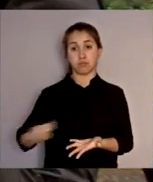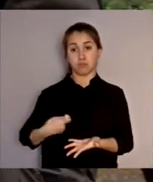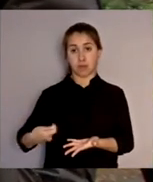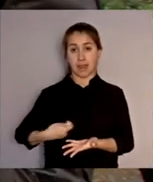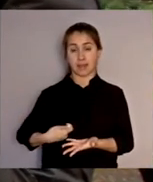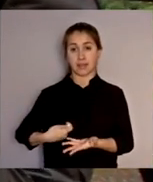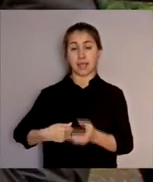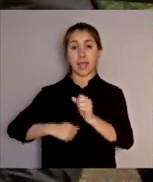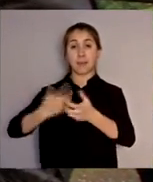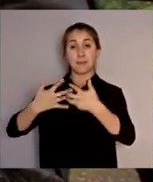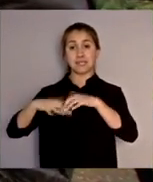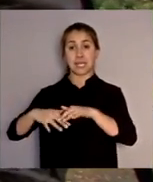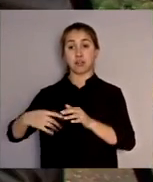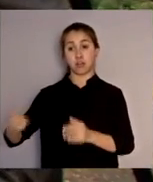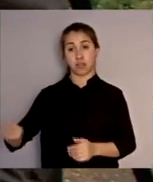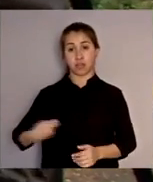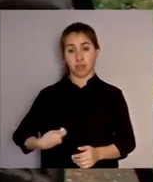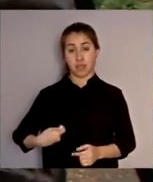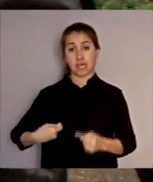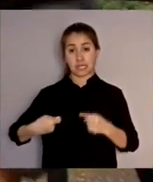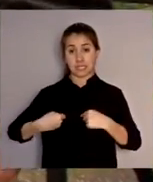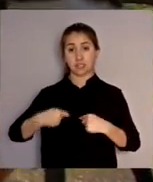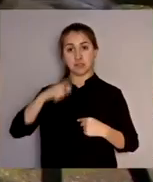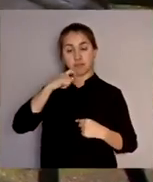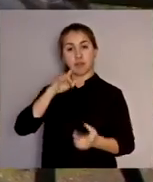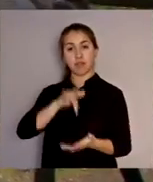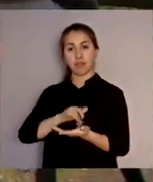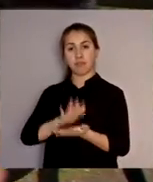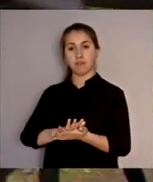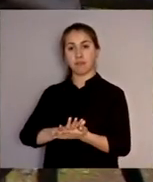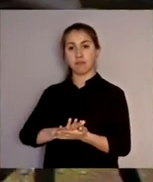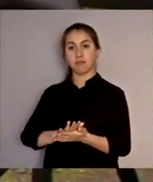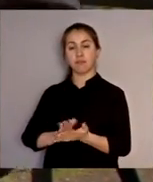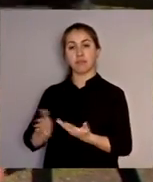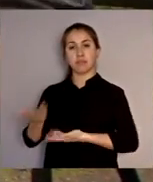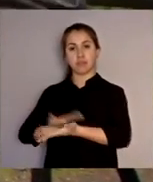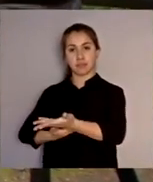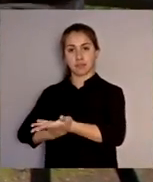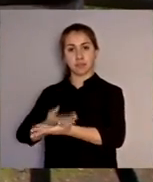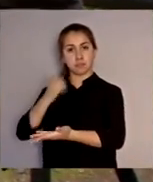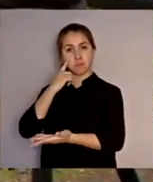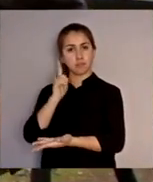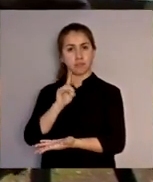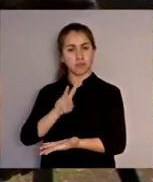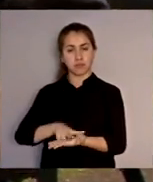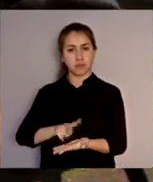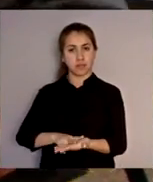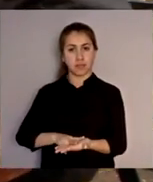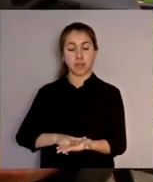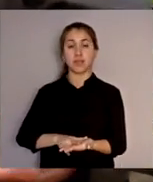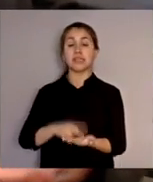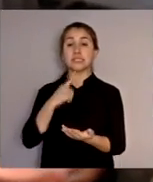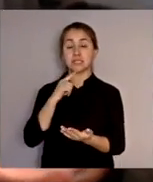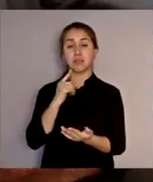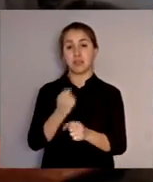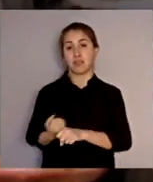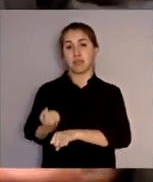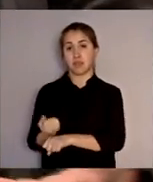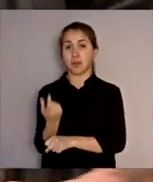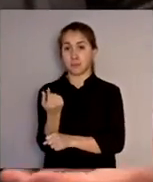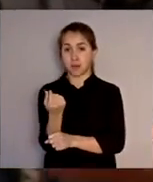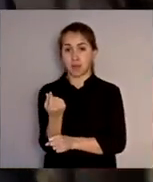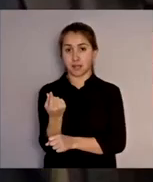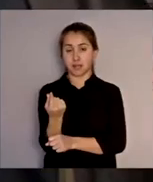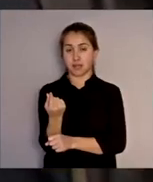plata de alguien, ¿no es cierto?, le debe un favor. Pero la realidad es que los que aportan